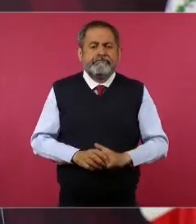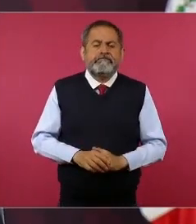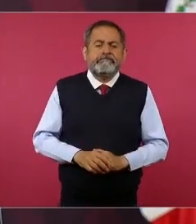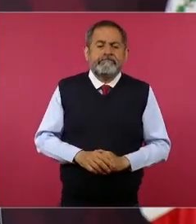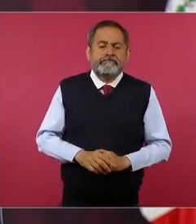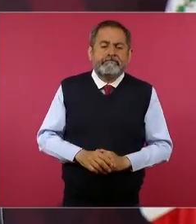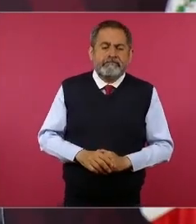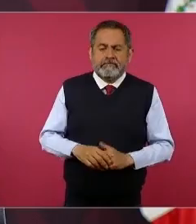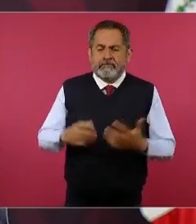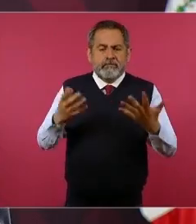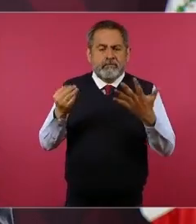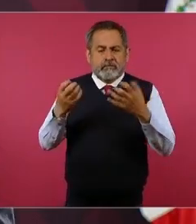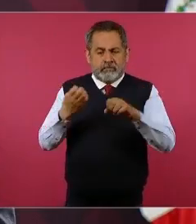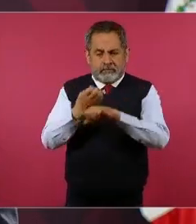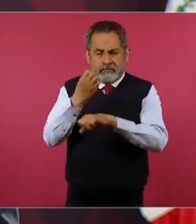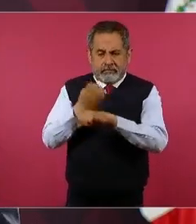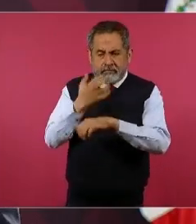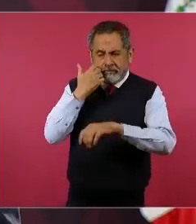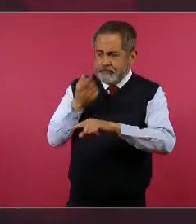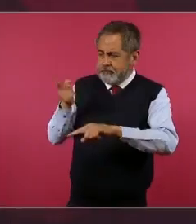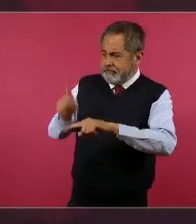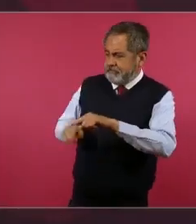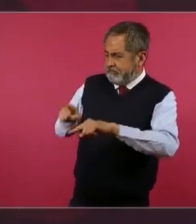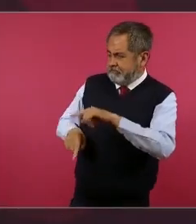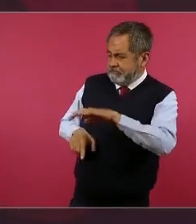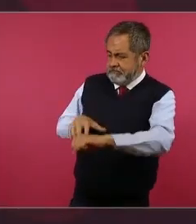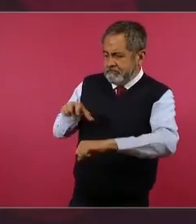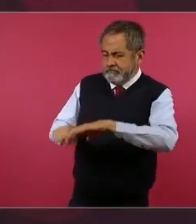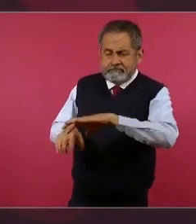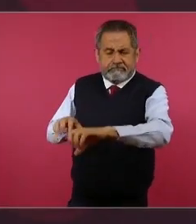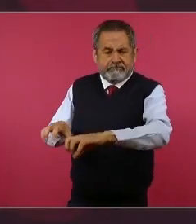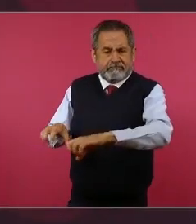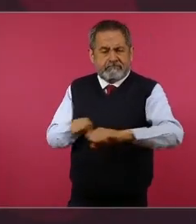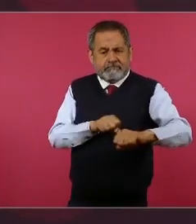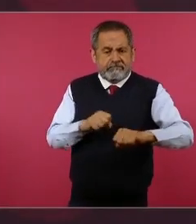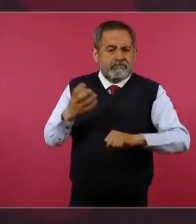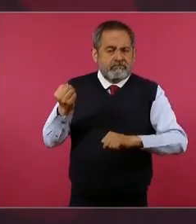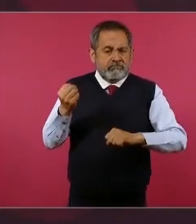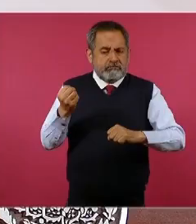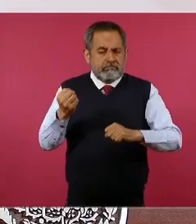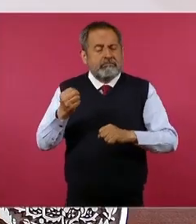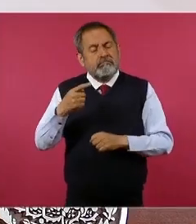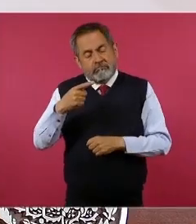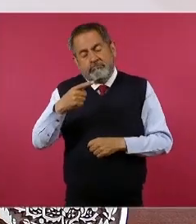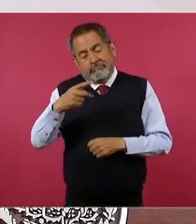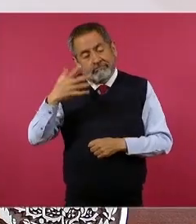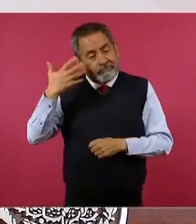con 9 estados de la Unión Americana que eran de México.